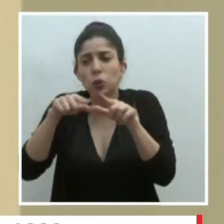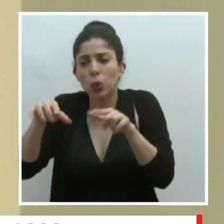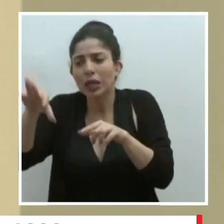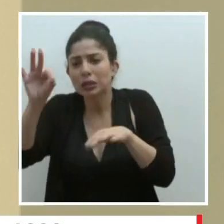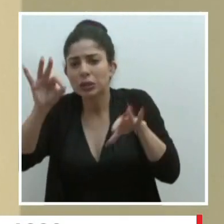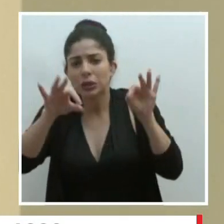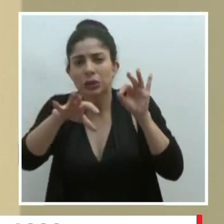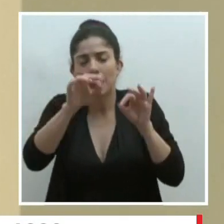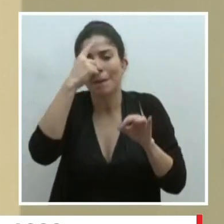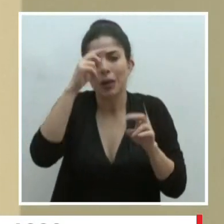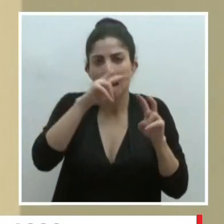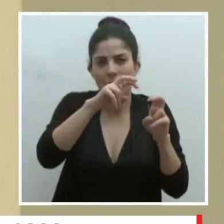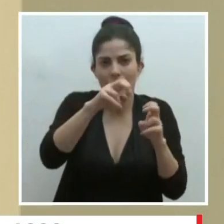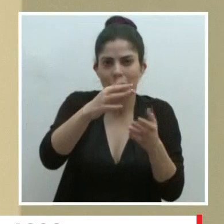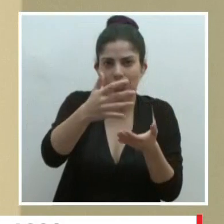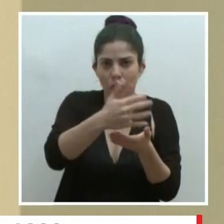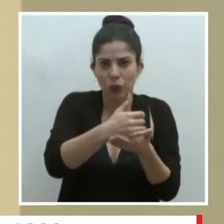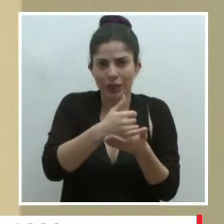para ese muestreo.